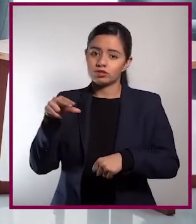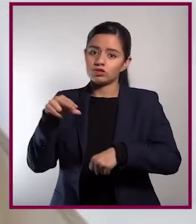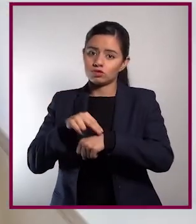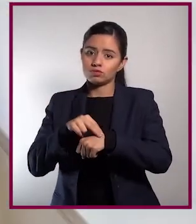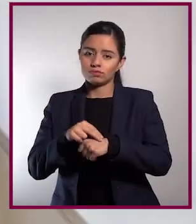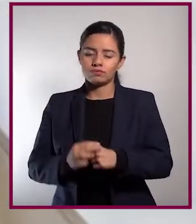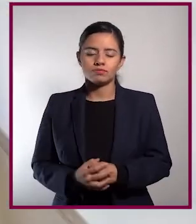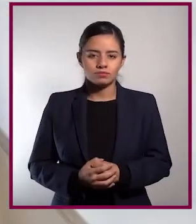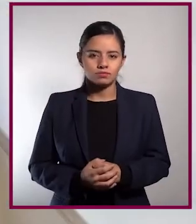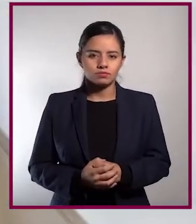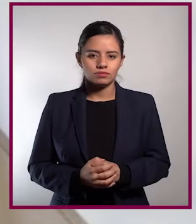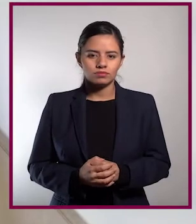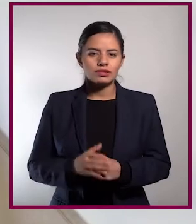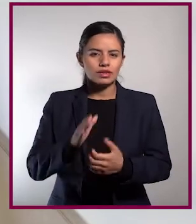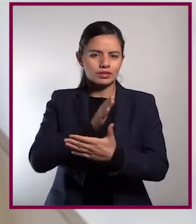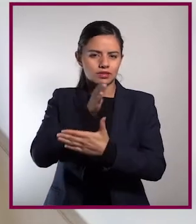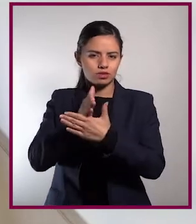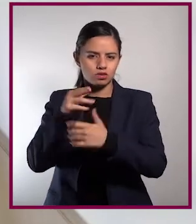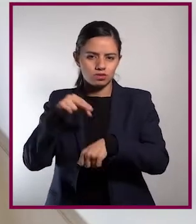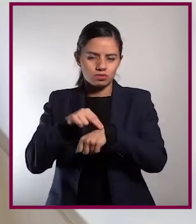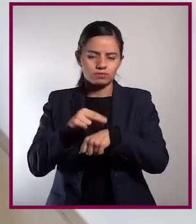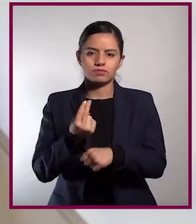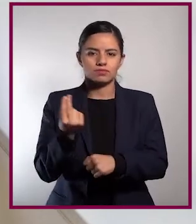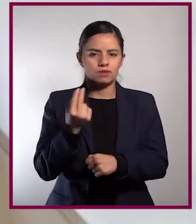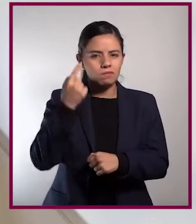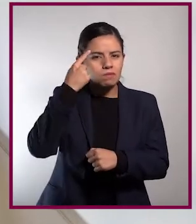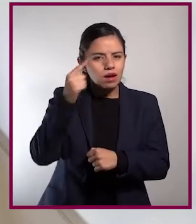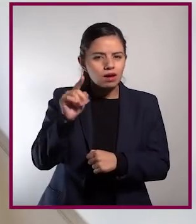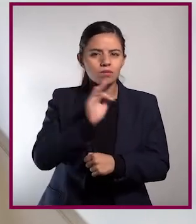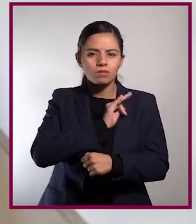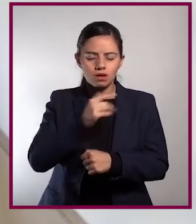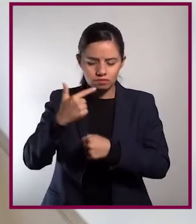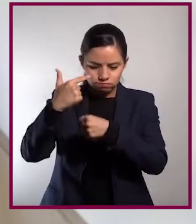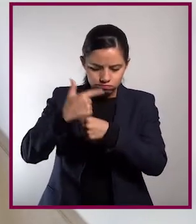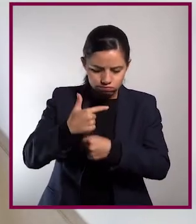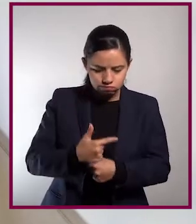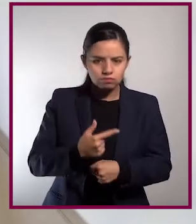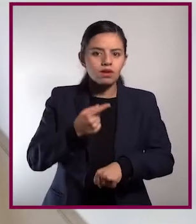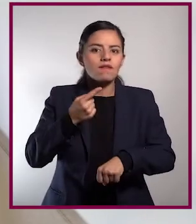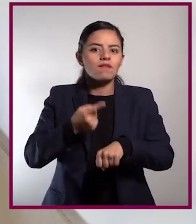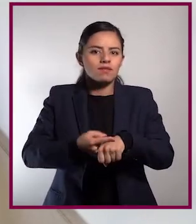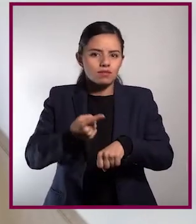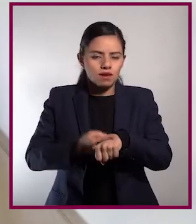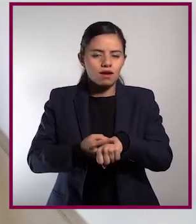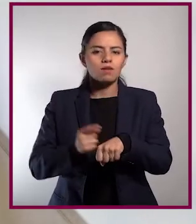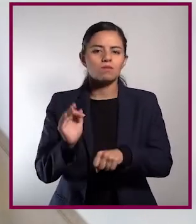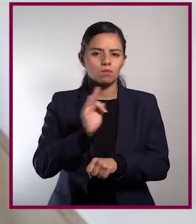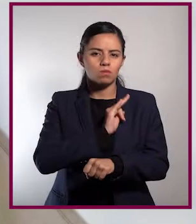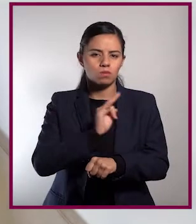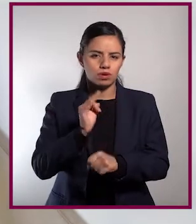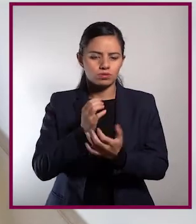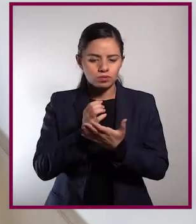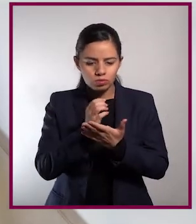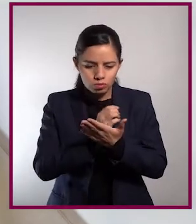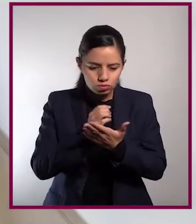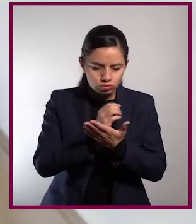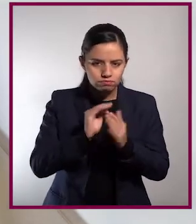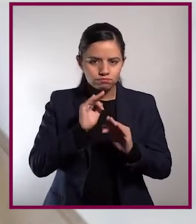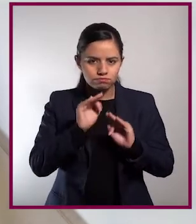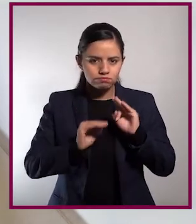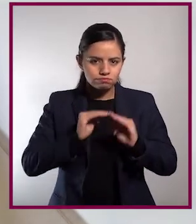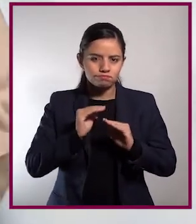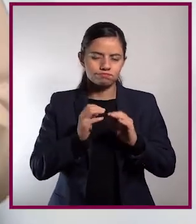médicos. La consulta médica es necesaria para detectar afecciones, prevenir enfermedades y llevar un tratamiento adecuado para cualquier